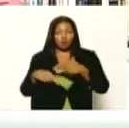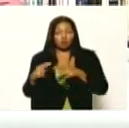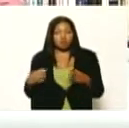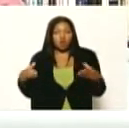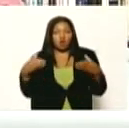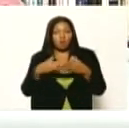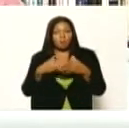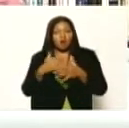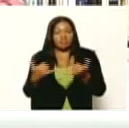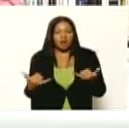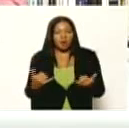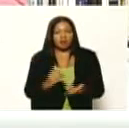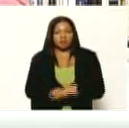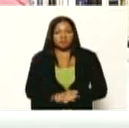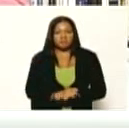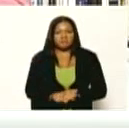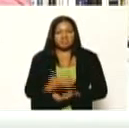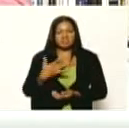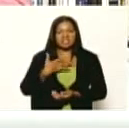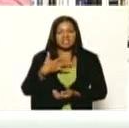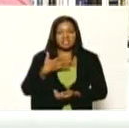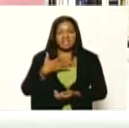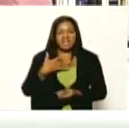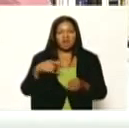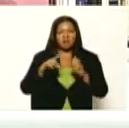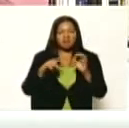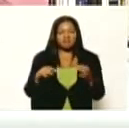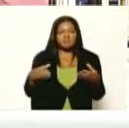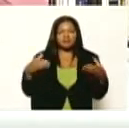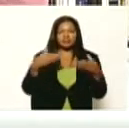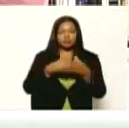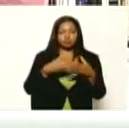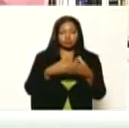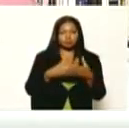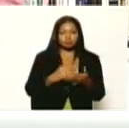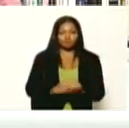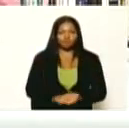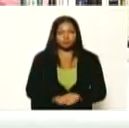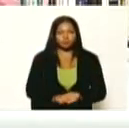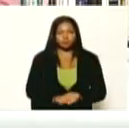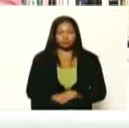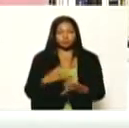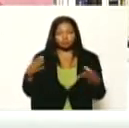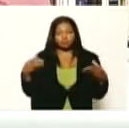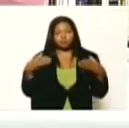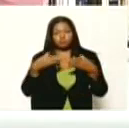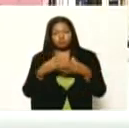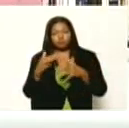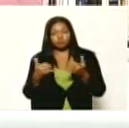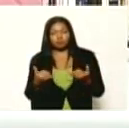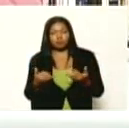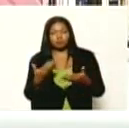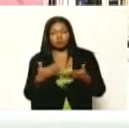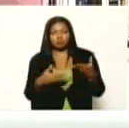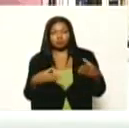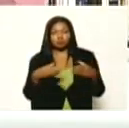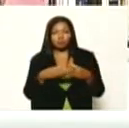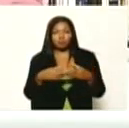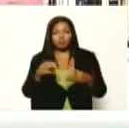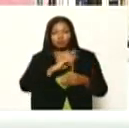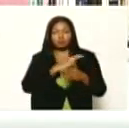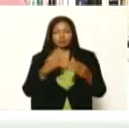colectivo, sentirse parte de un gran colectivo, el gran colectivo de las